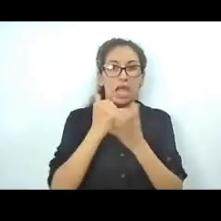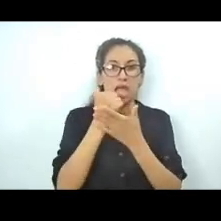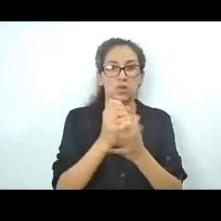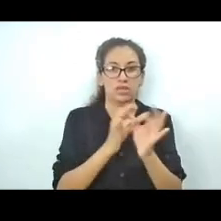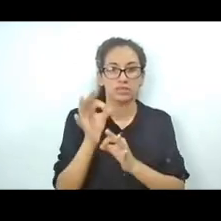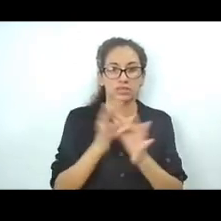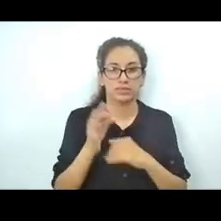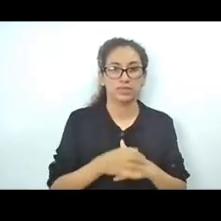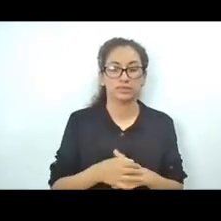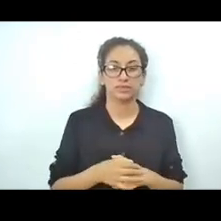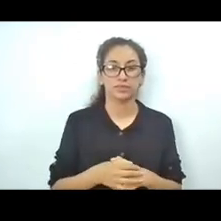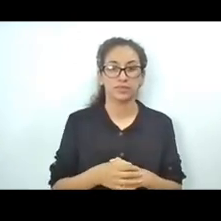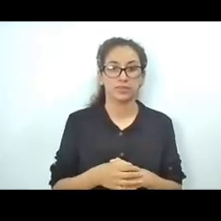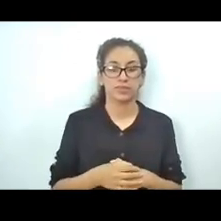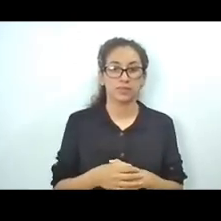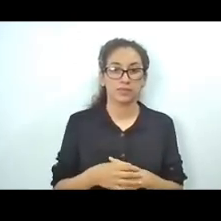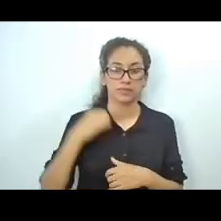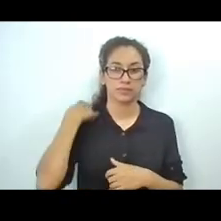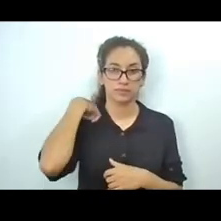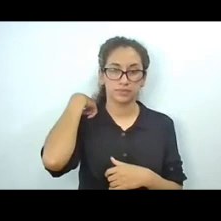para complementar un poquito lo que mencionabas.